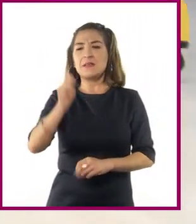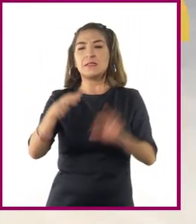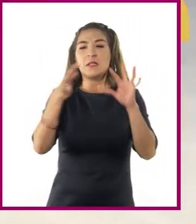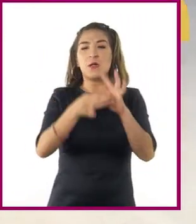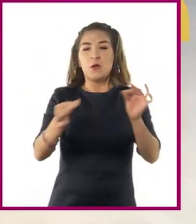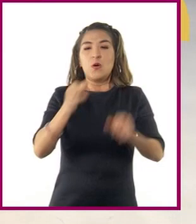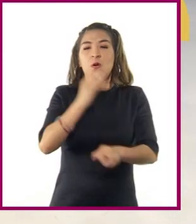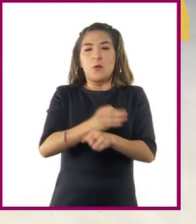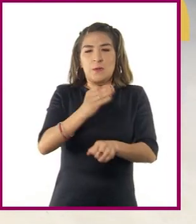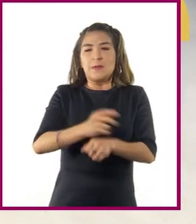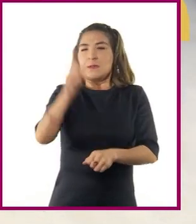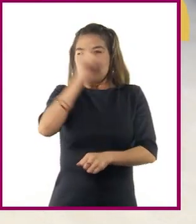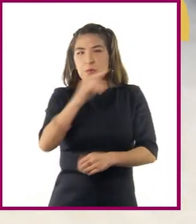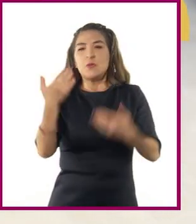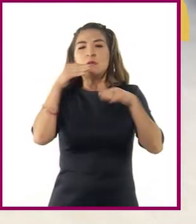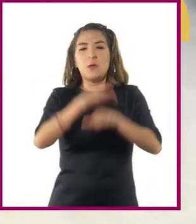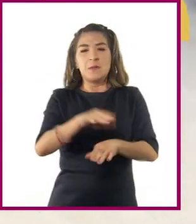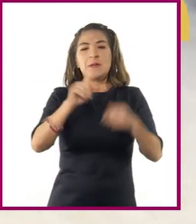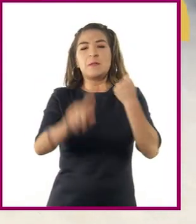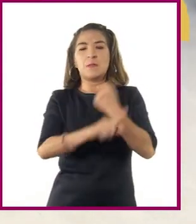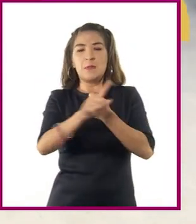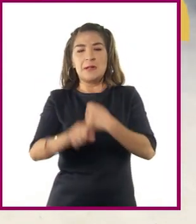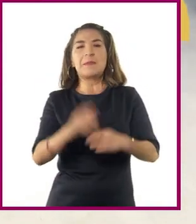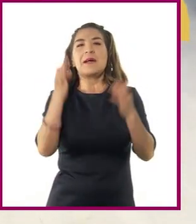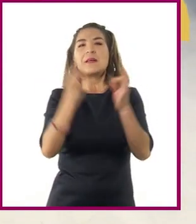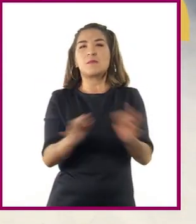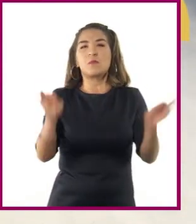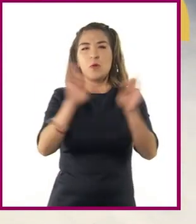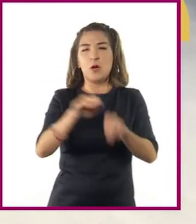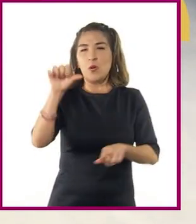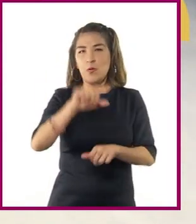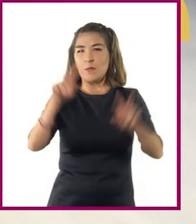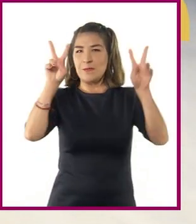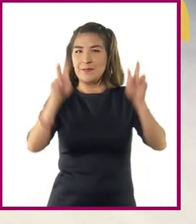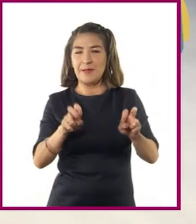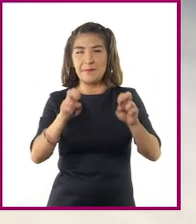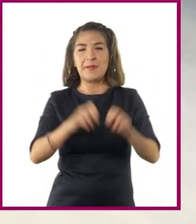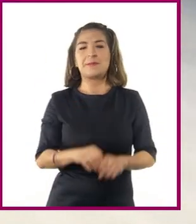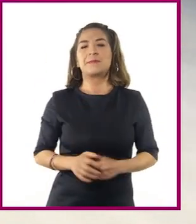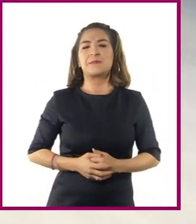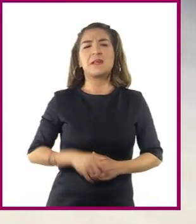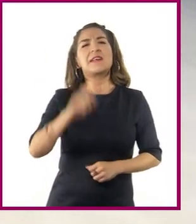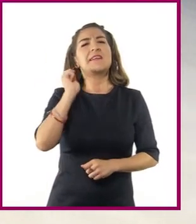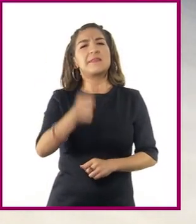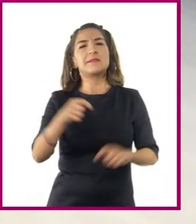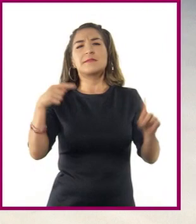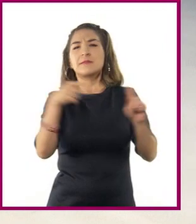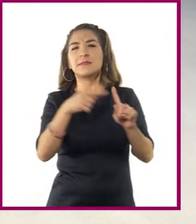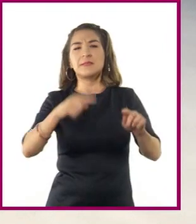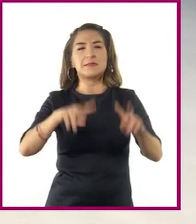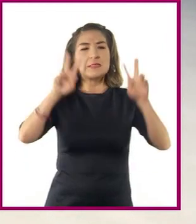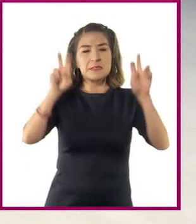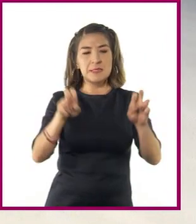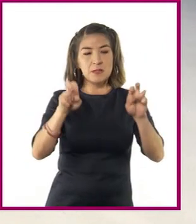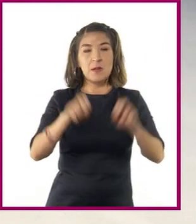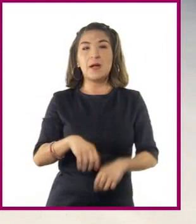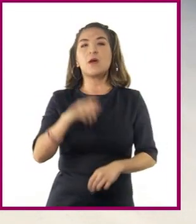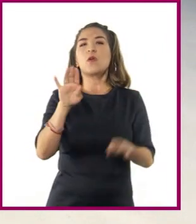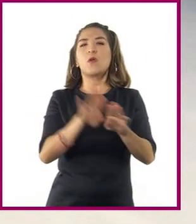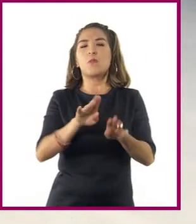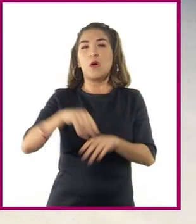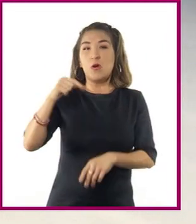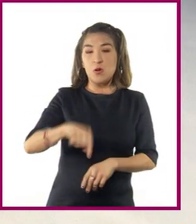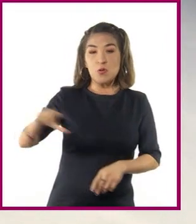y orientará sobre los aspectos más importantes del tema a abordar, el cual tiene por título El Estado de Derecho